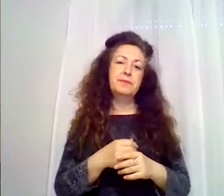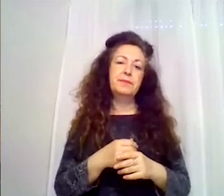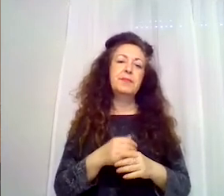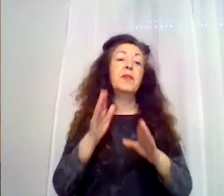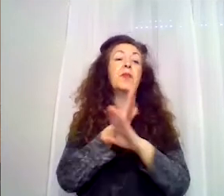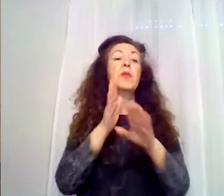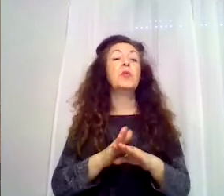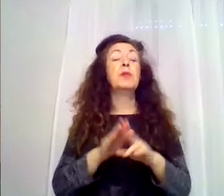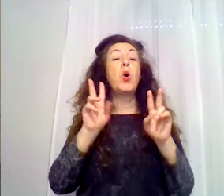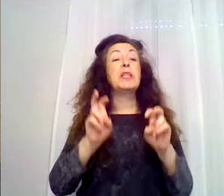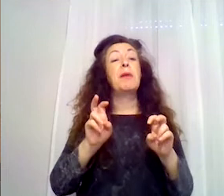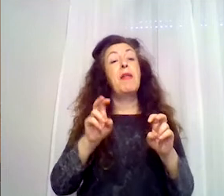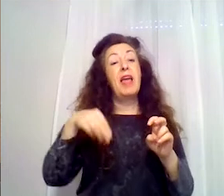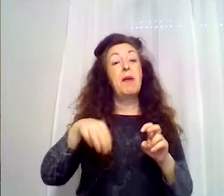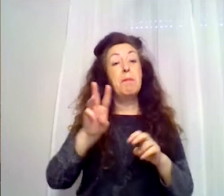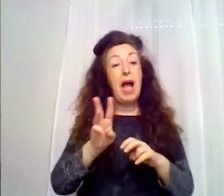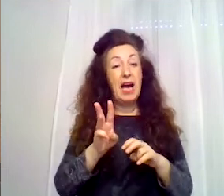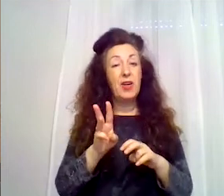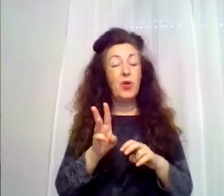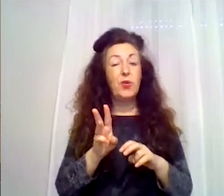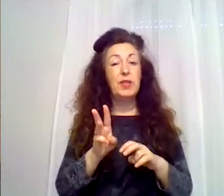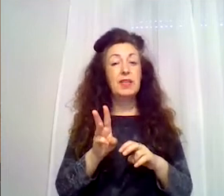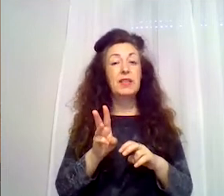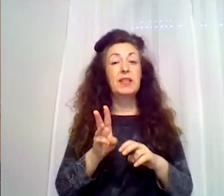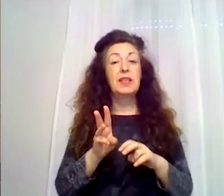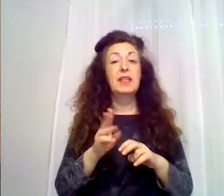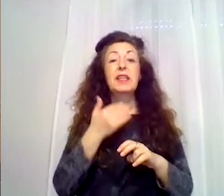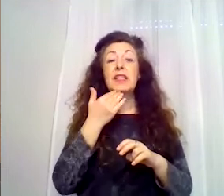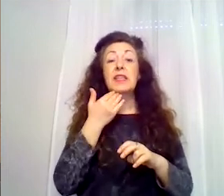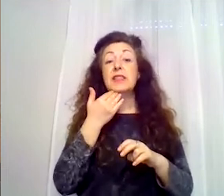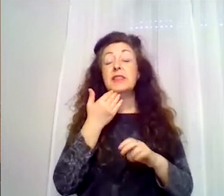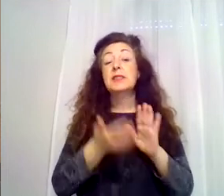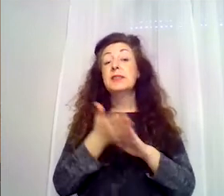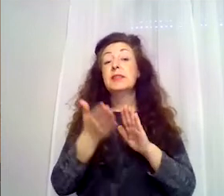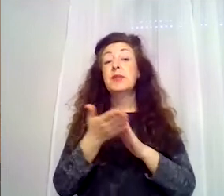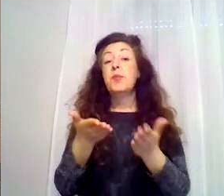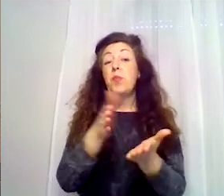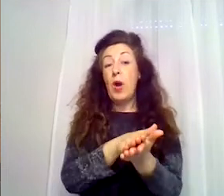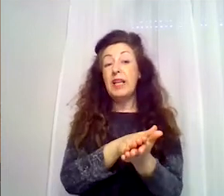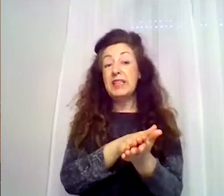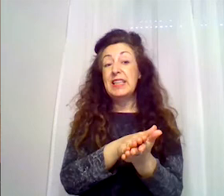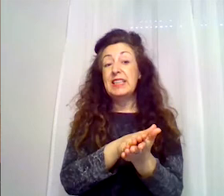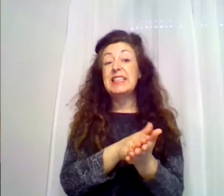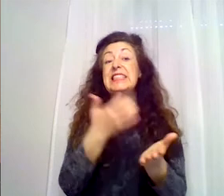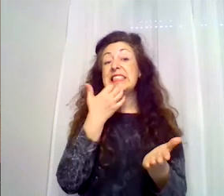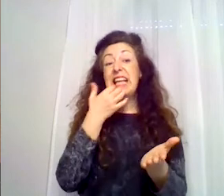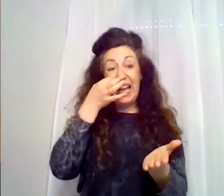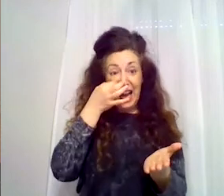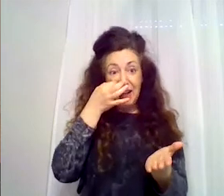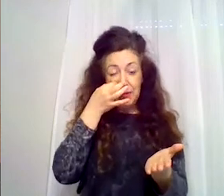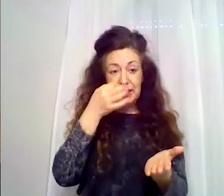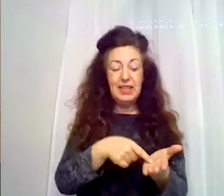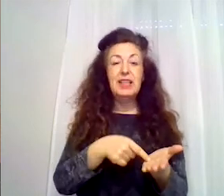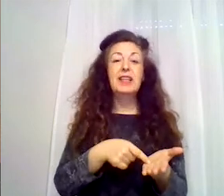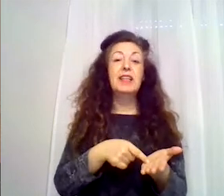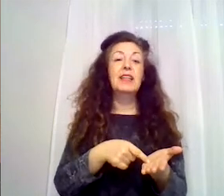en ese tiempo estaban en contra no solo de la Iglesia Católica, sino por eso también le afectaba